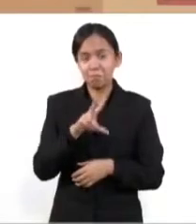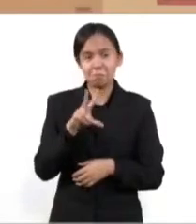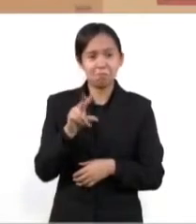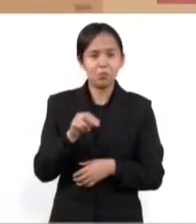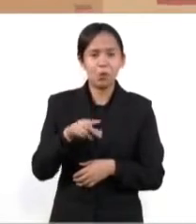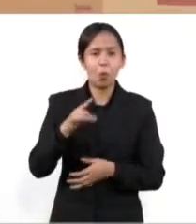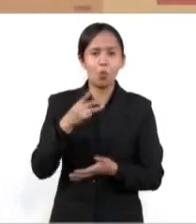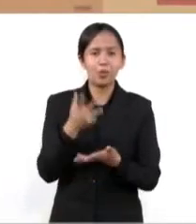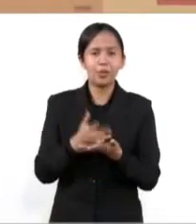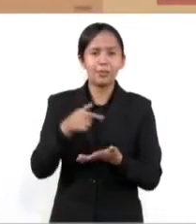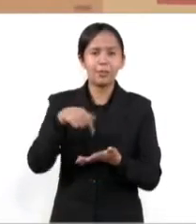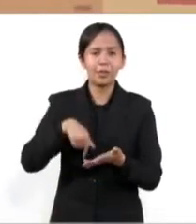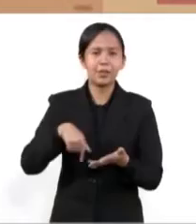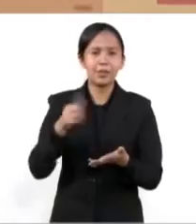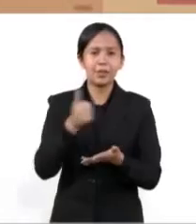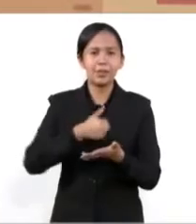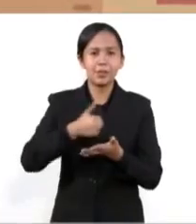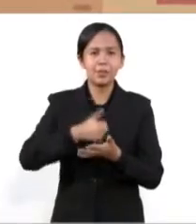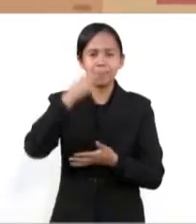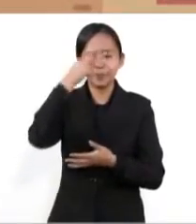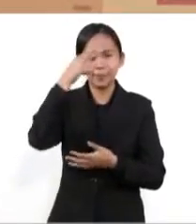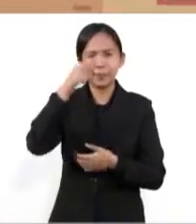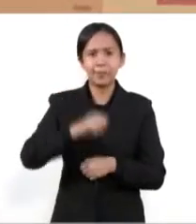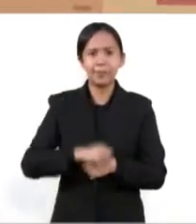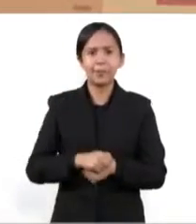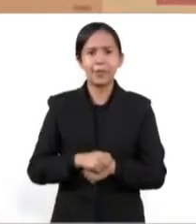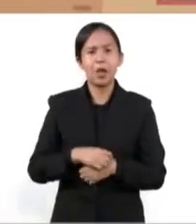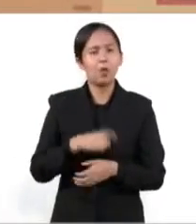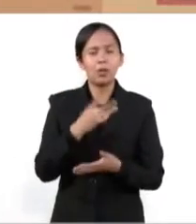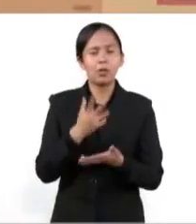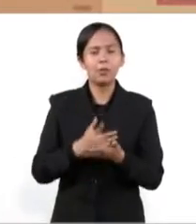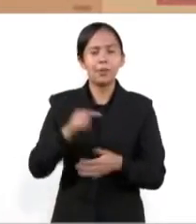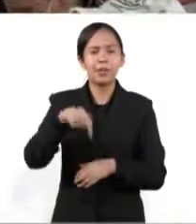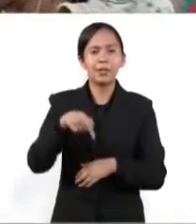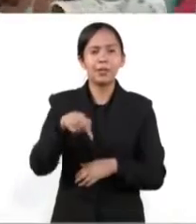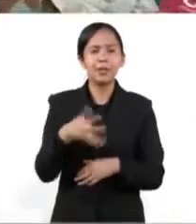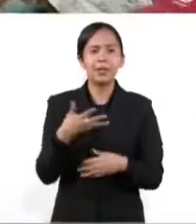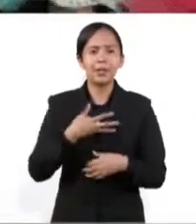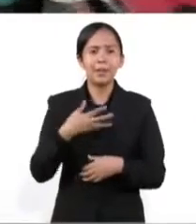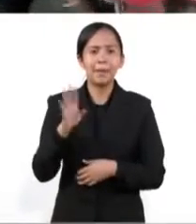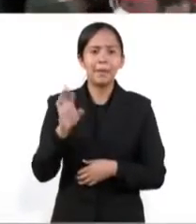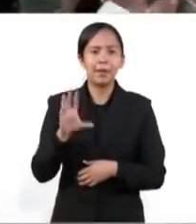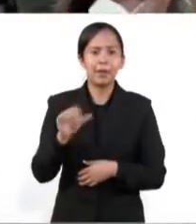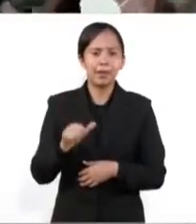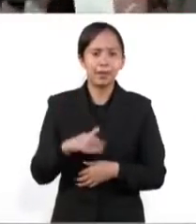Ciudad de México, todos los niños y niñas tienen una beca para ir a estudiar.